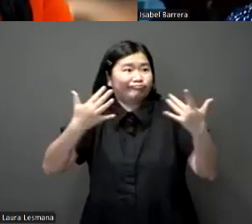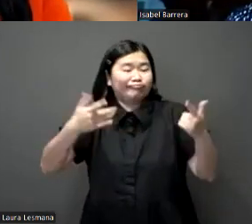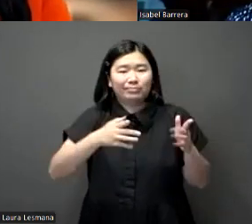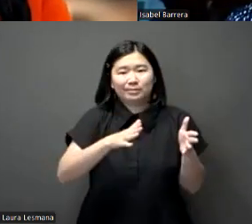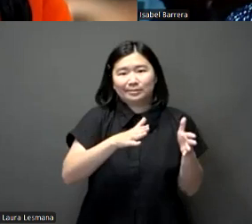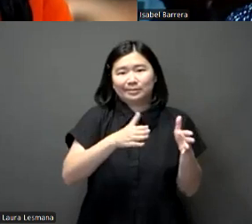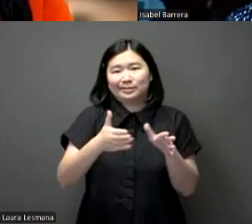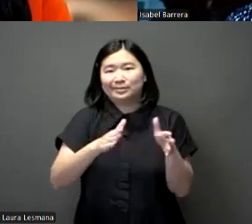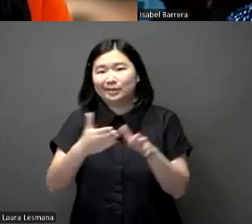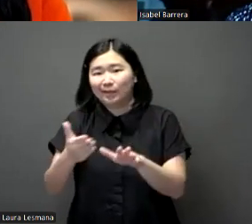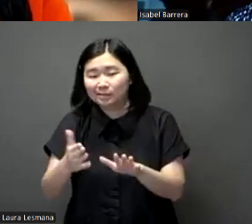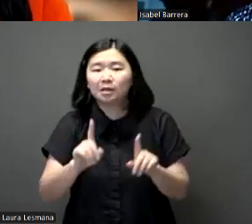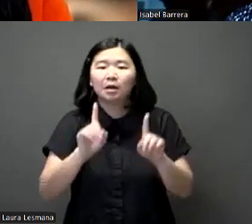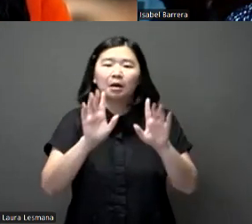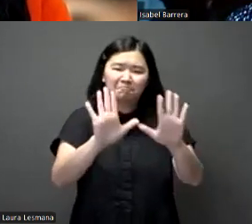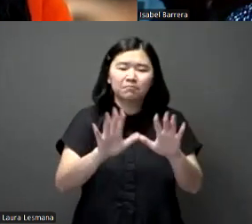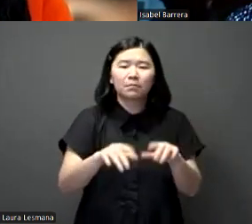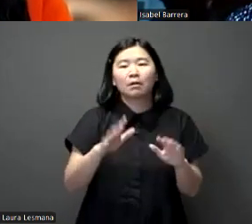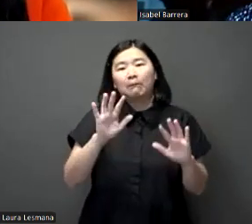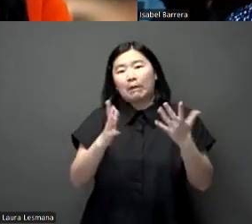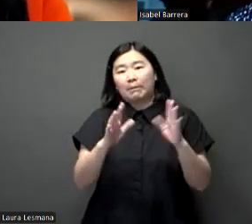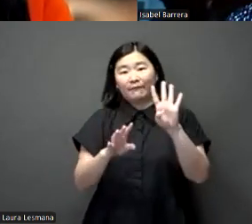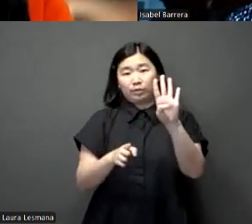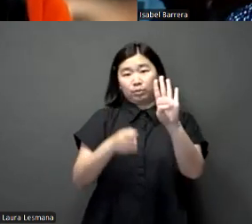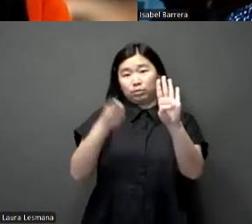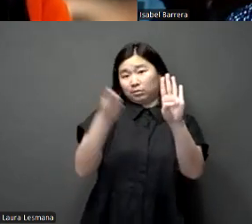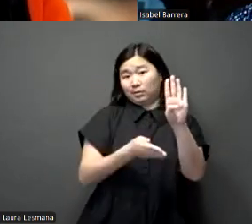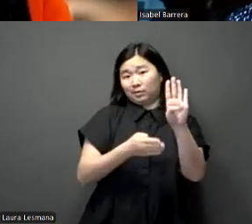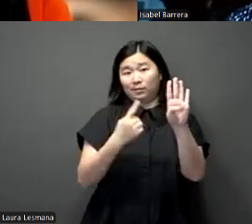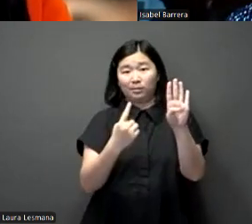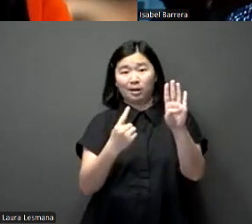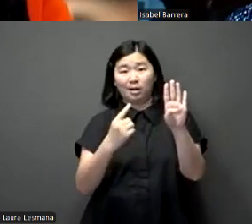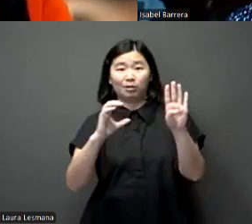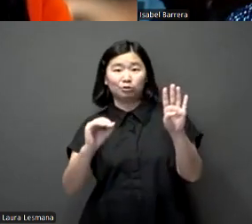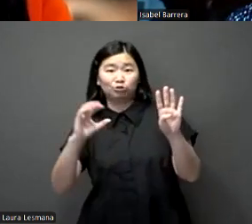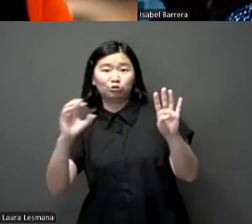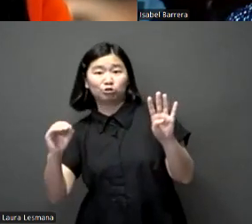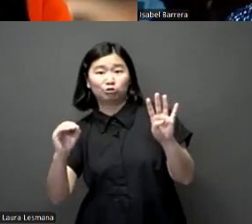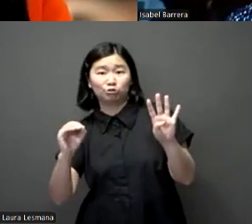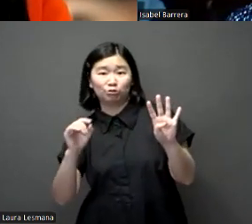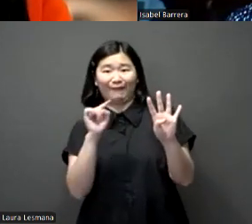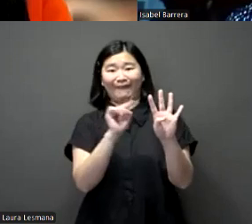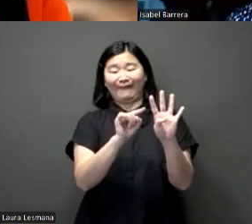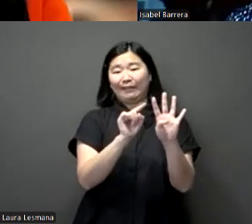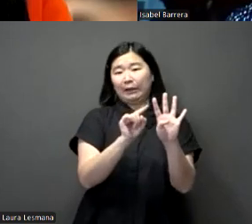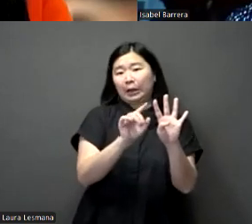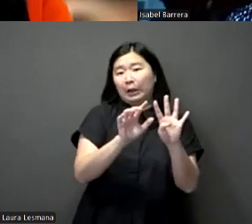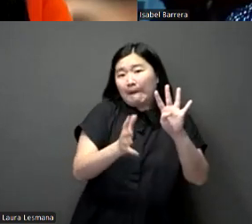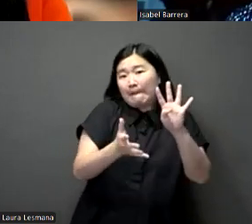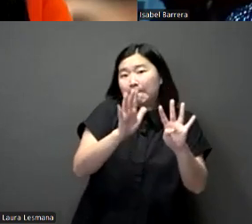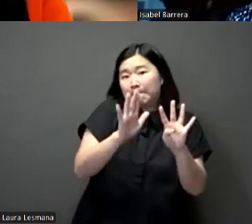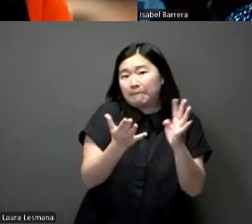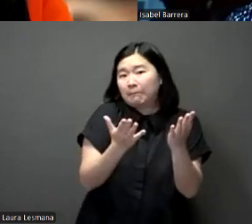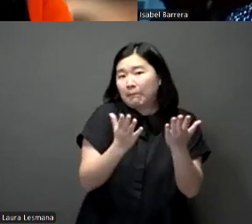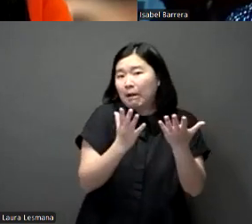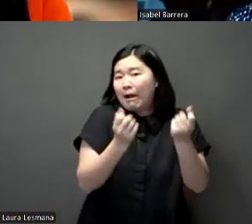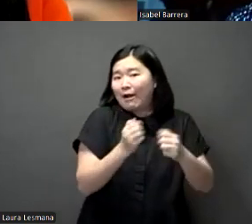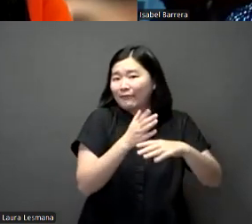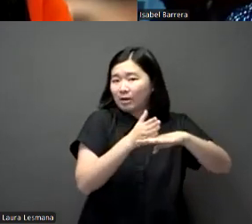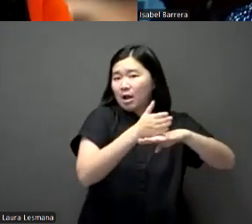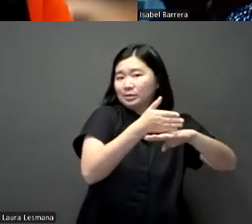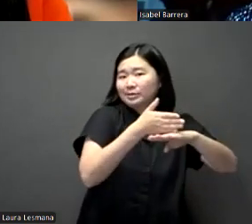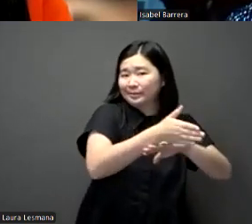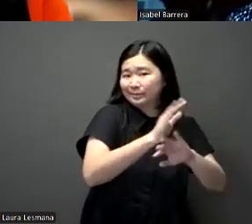en vacunación, el 70% de cobertura en tamizaje y el 90% de acceso a tratamientos de lesiones